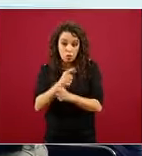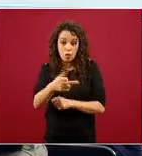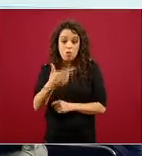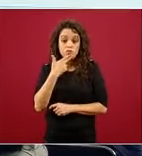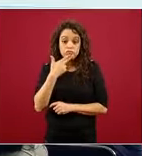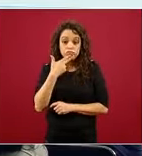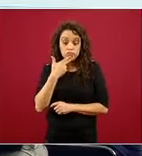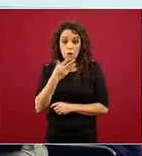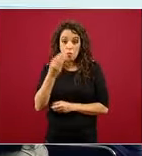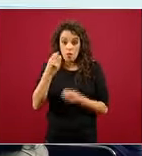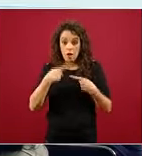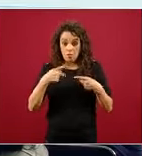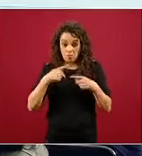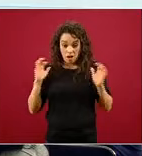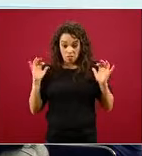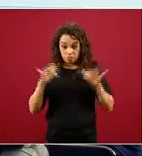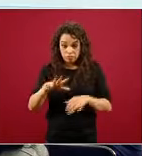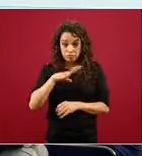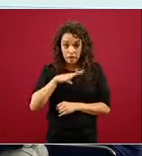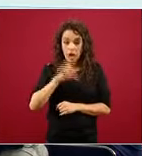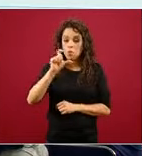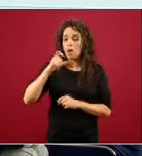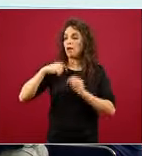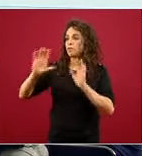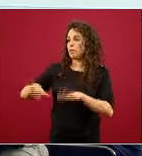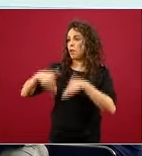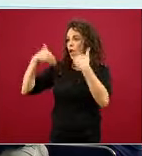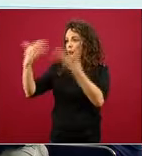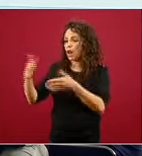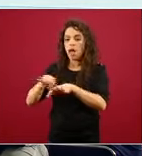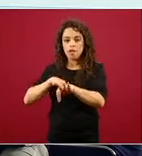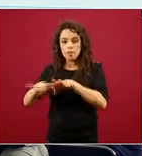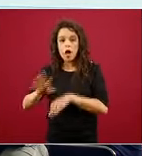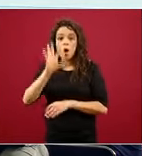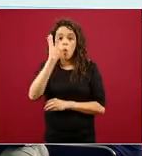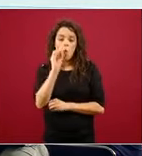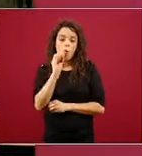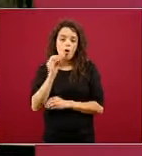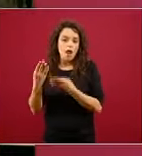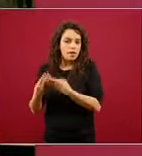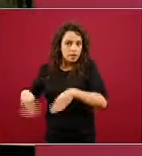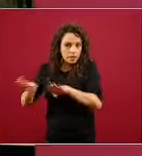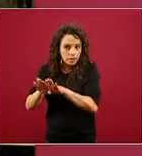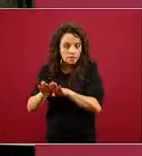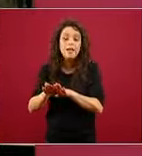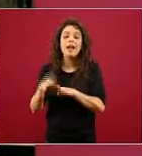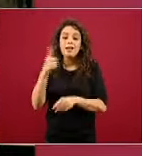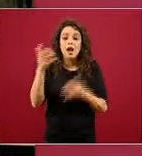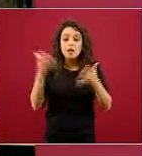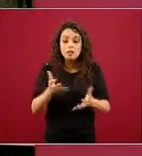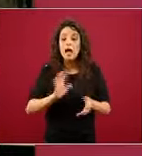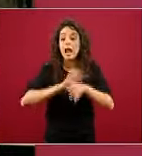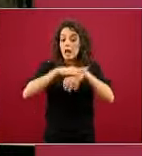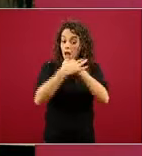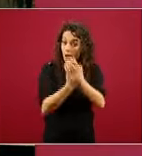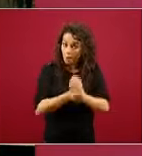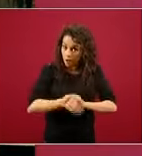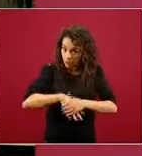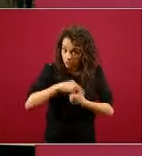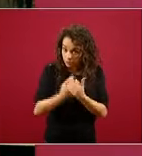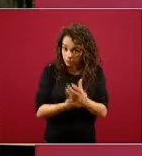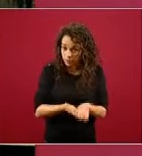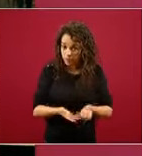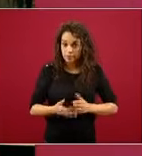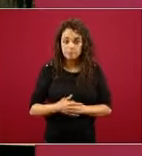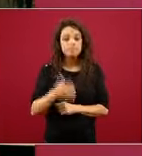personas, llegando a mi casa, al trabajo o a donde tenga que llegar, me tengo que lavar las manos, ¿no? Si no hay agua y